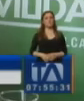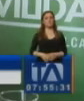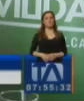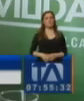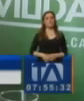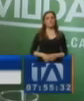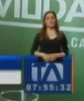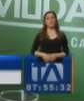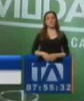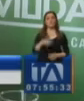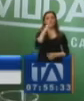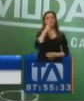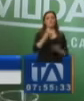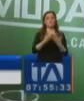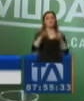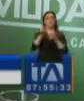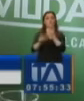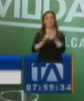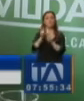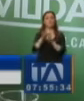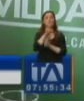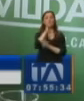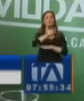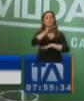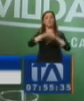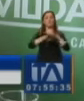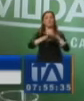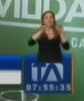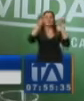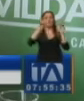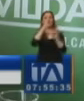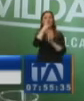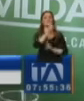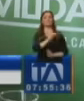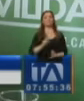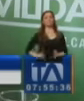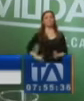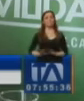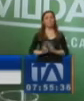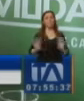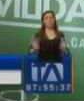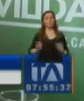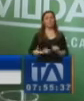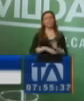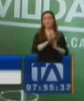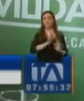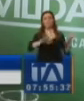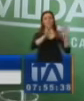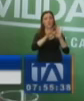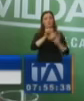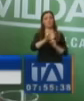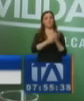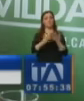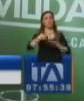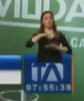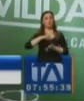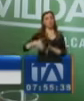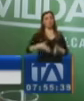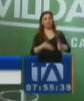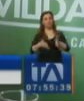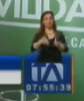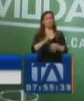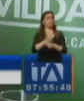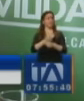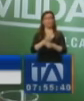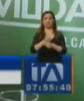el interés colectivo tiene que estar siempre sobre encima de cualquier interés particular. En este caso, la ruta no es hecha por nosotros. Hay